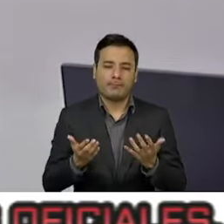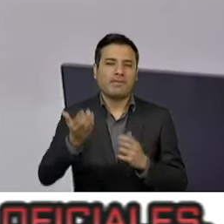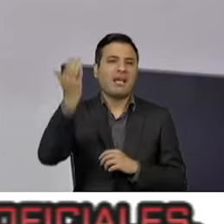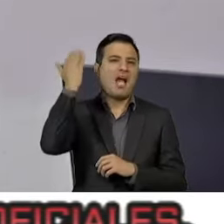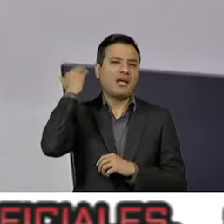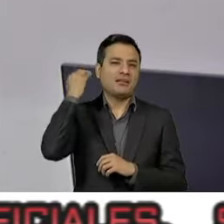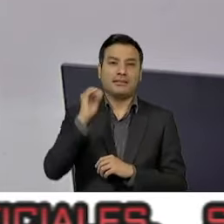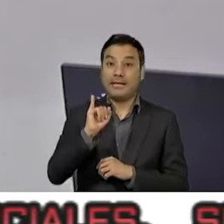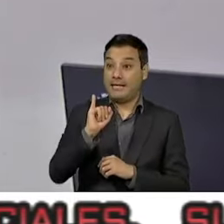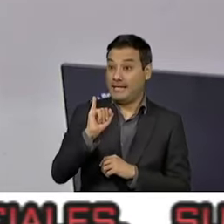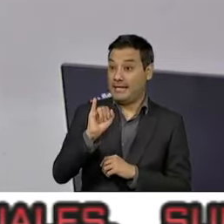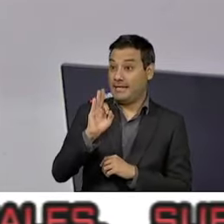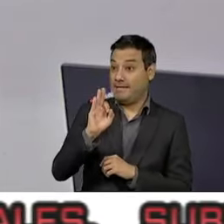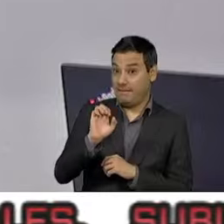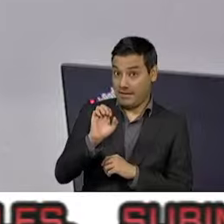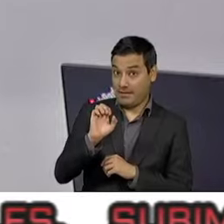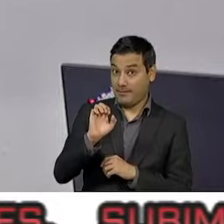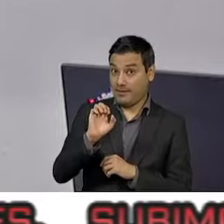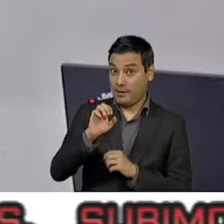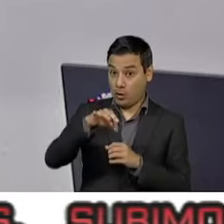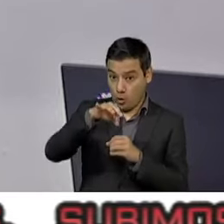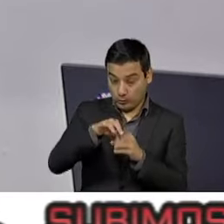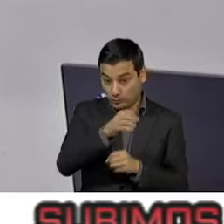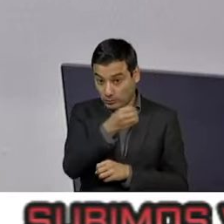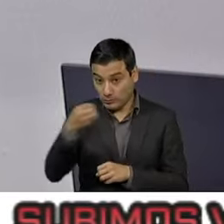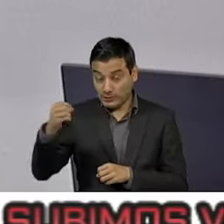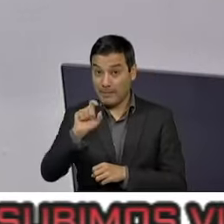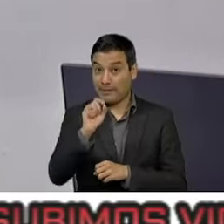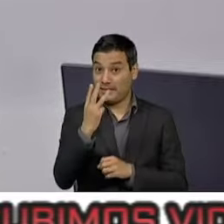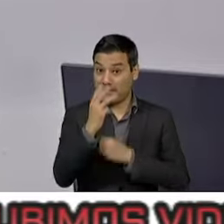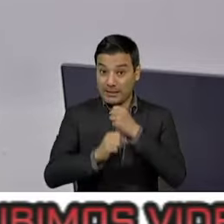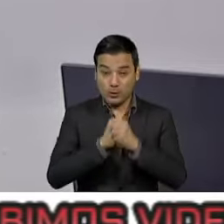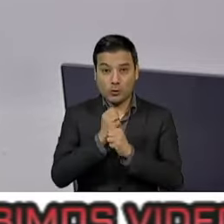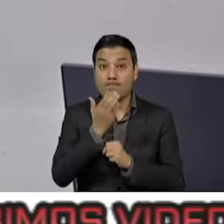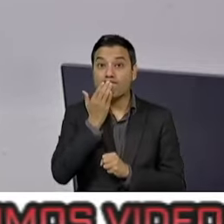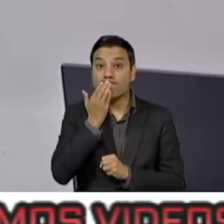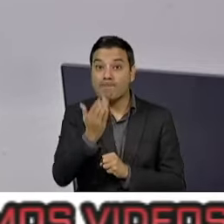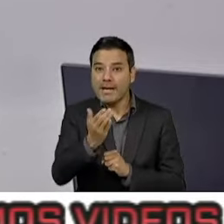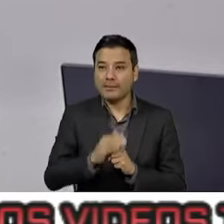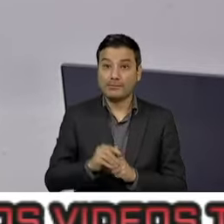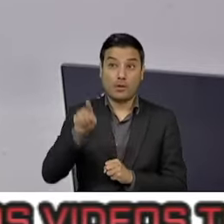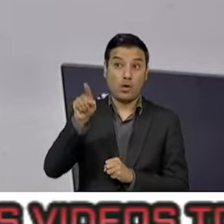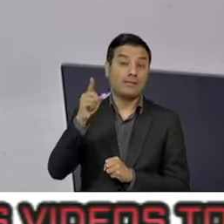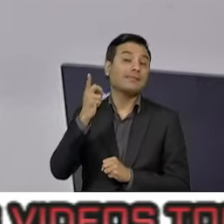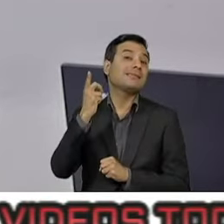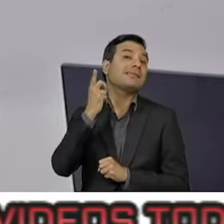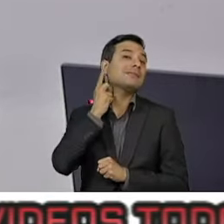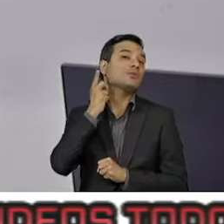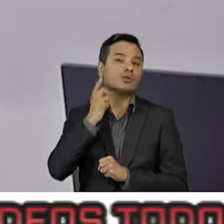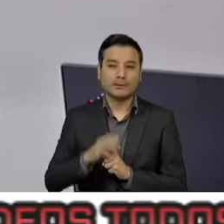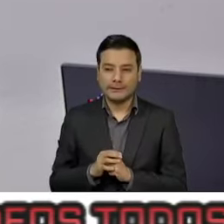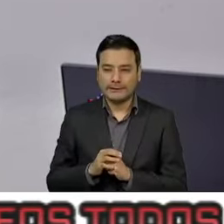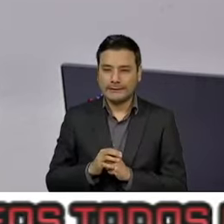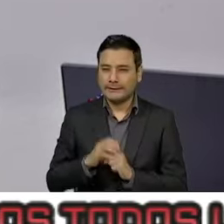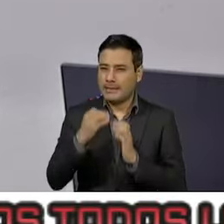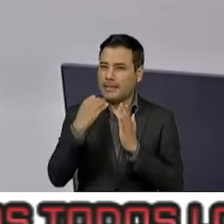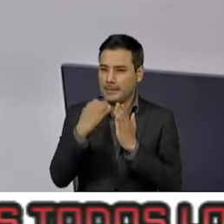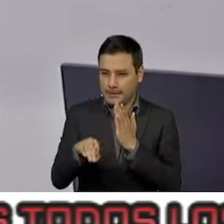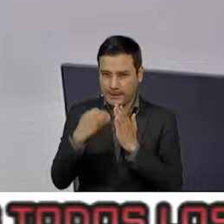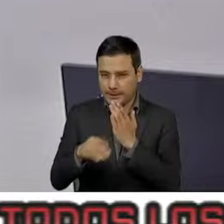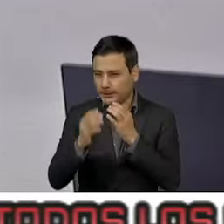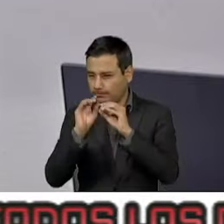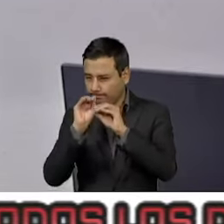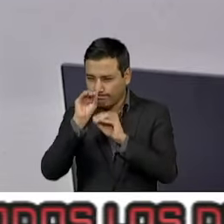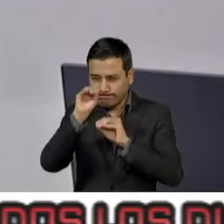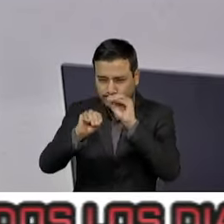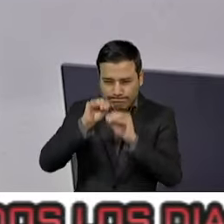federales durante 23 años, aunque también observó que en su diseño institucional original existían áreas de mejora para contar con